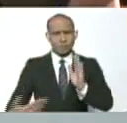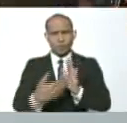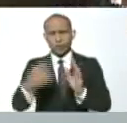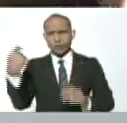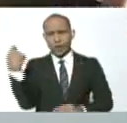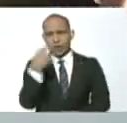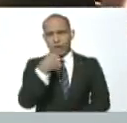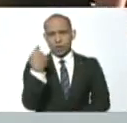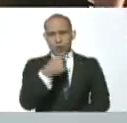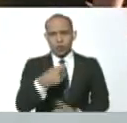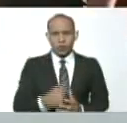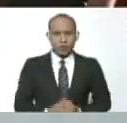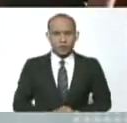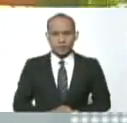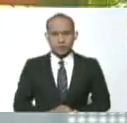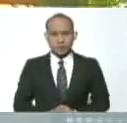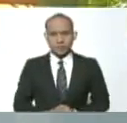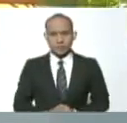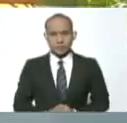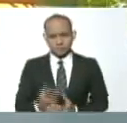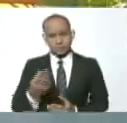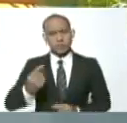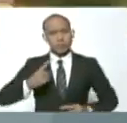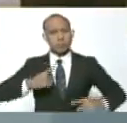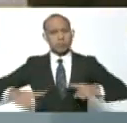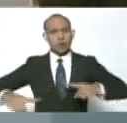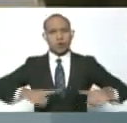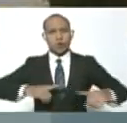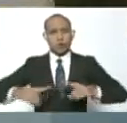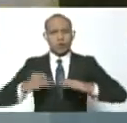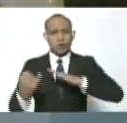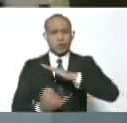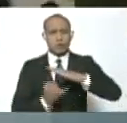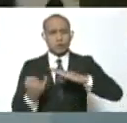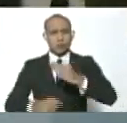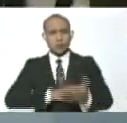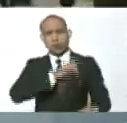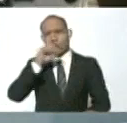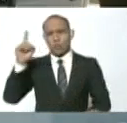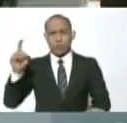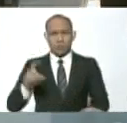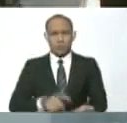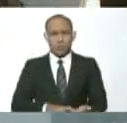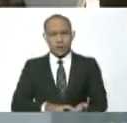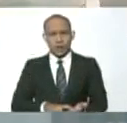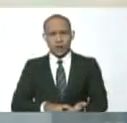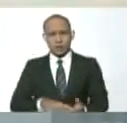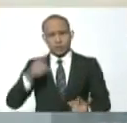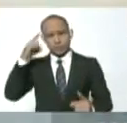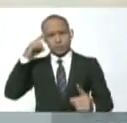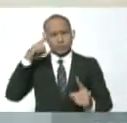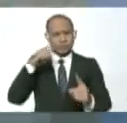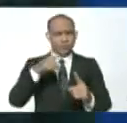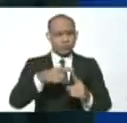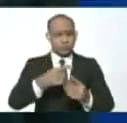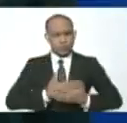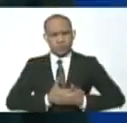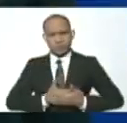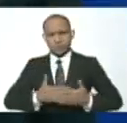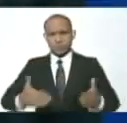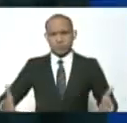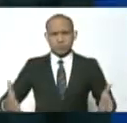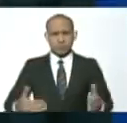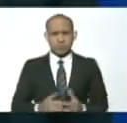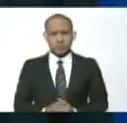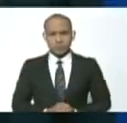le toca coordinar toda esta institucionalidad dedicar como usted le dedica mayor general